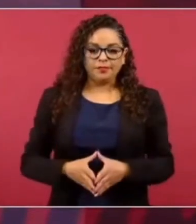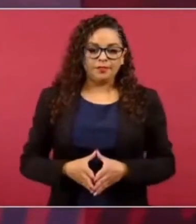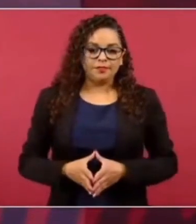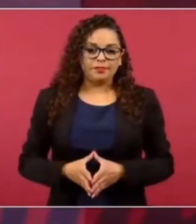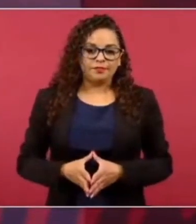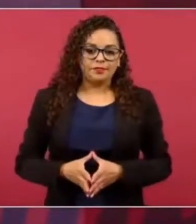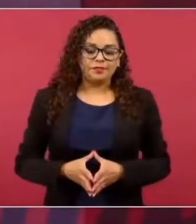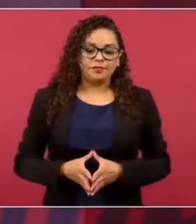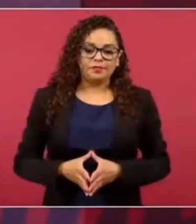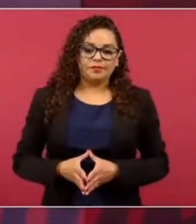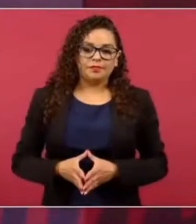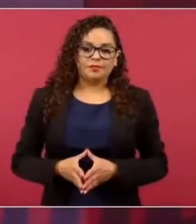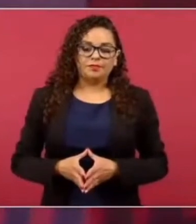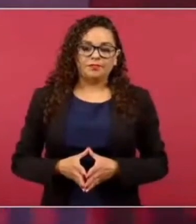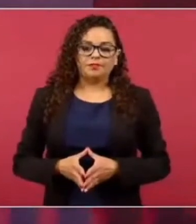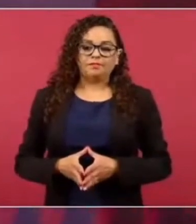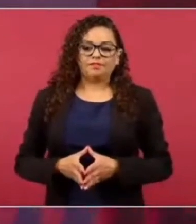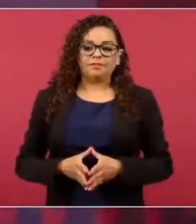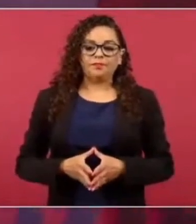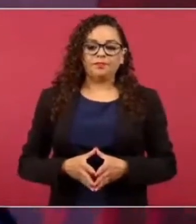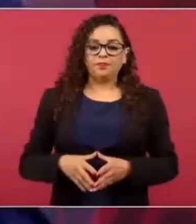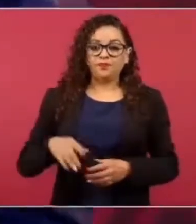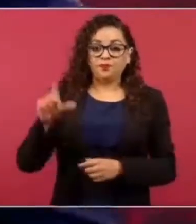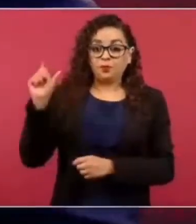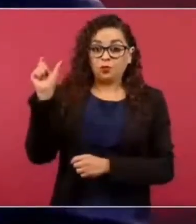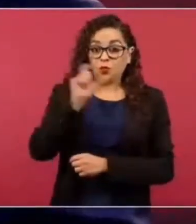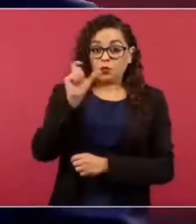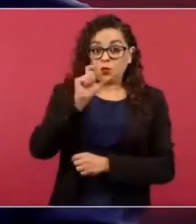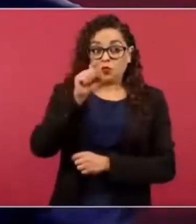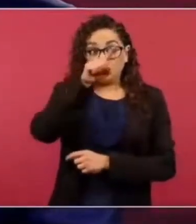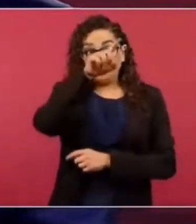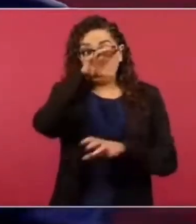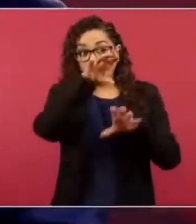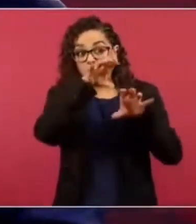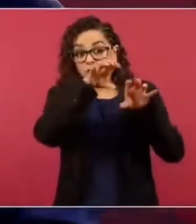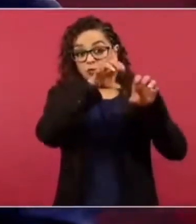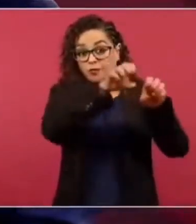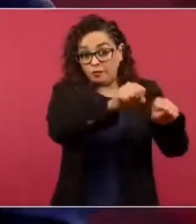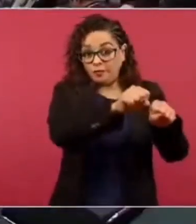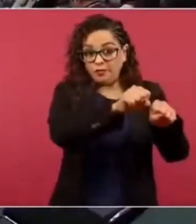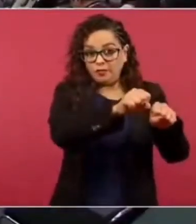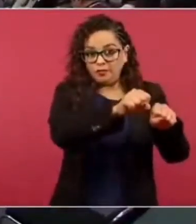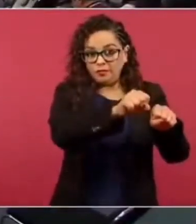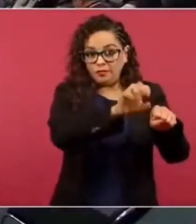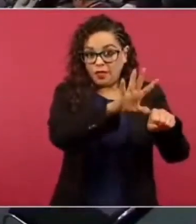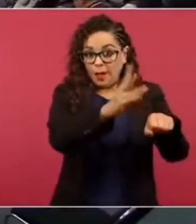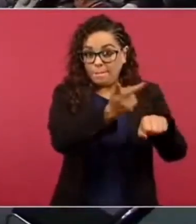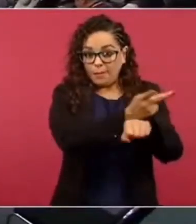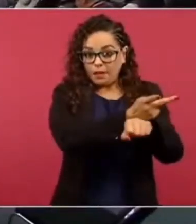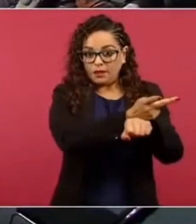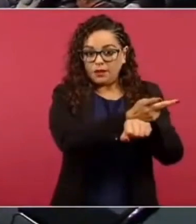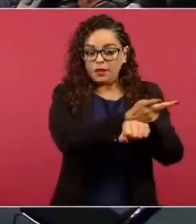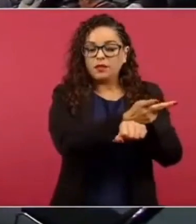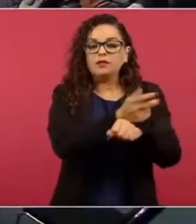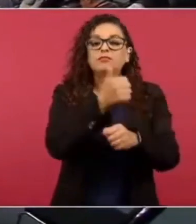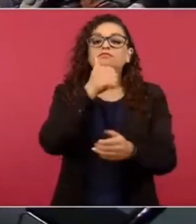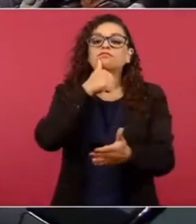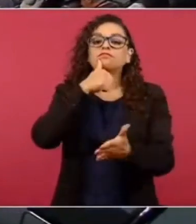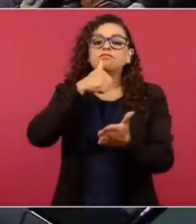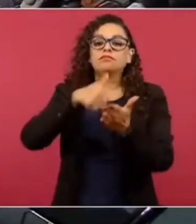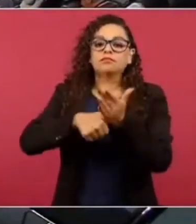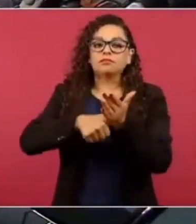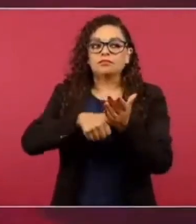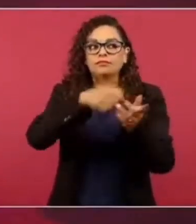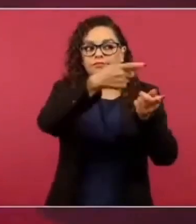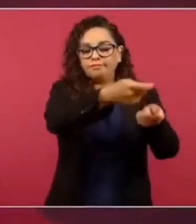A mí, cuando lo detuvieron, me envió una carta el general